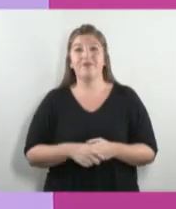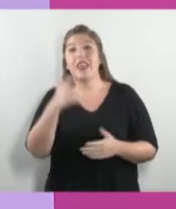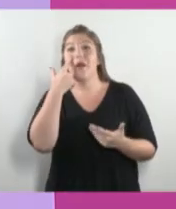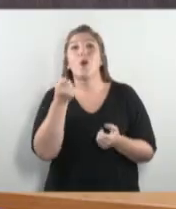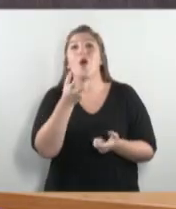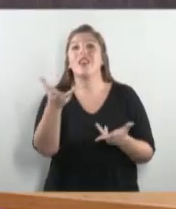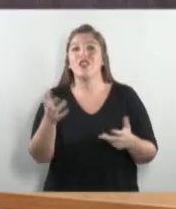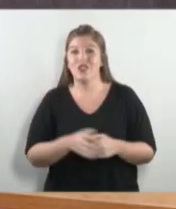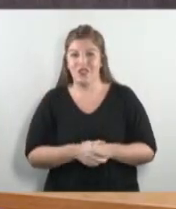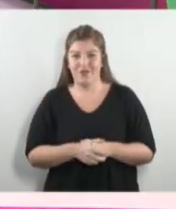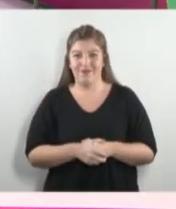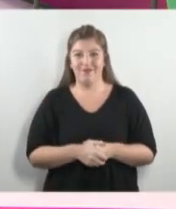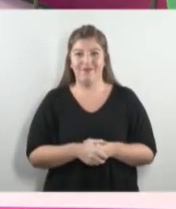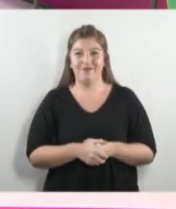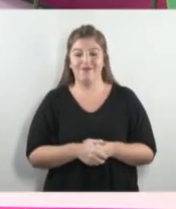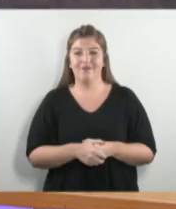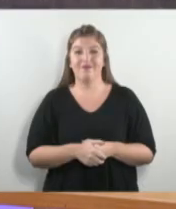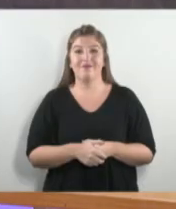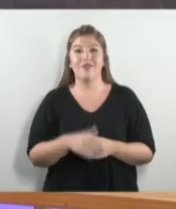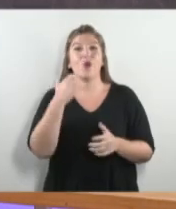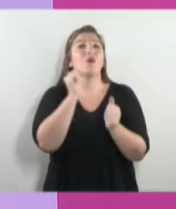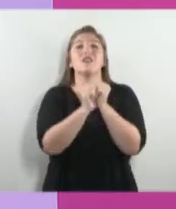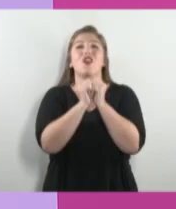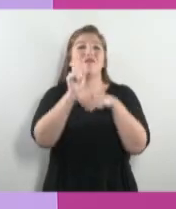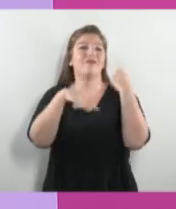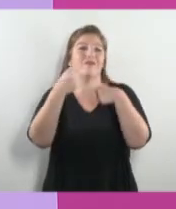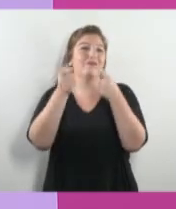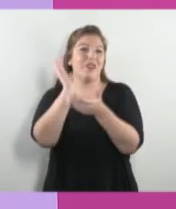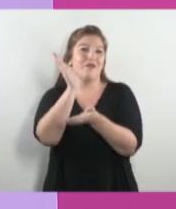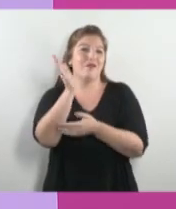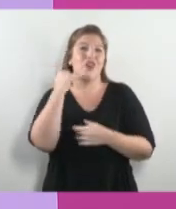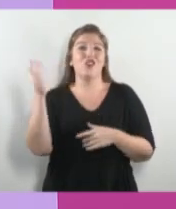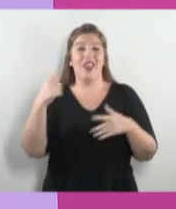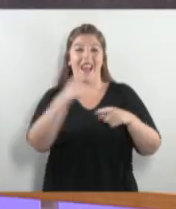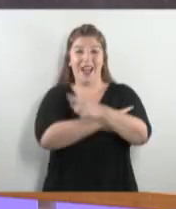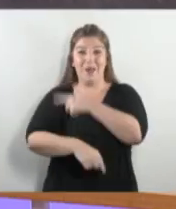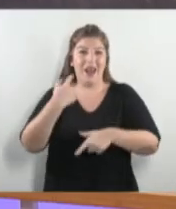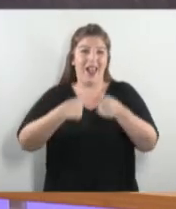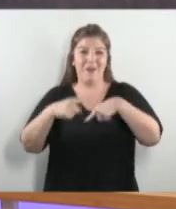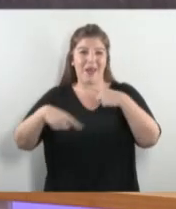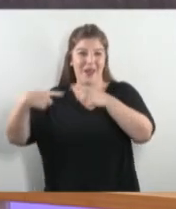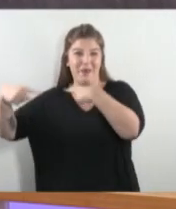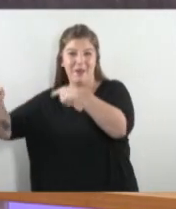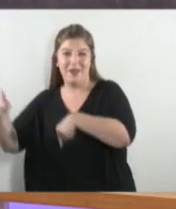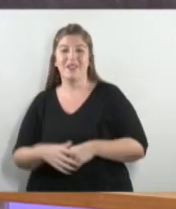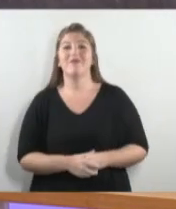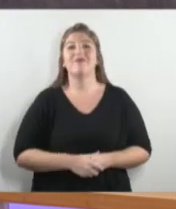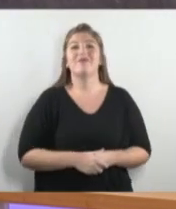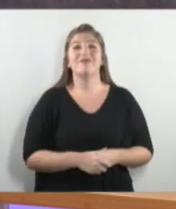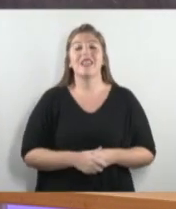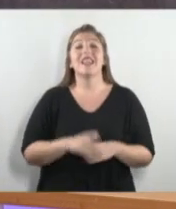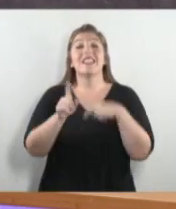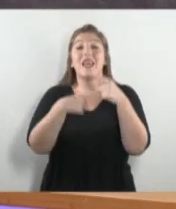A ver cuánto tiran. Y bueno, sí. Una historia infinita. Sí, con todas las remeras ahí cambiando. Me encanta. Okay.